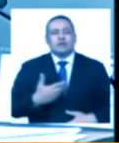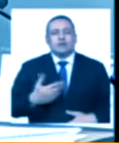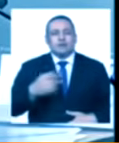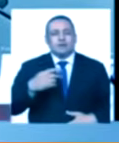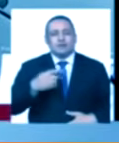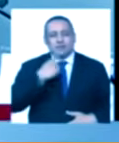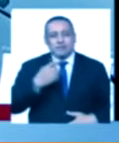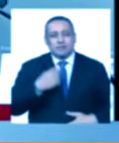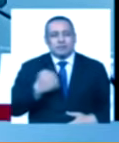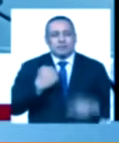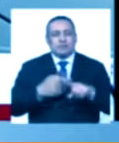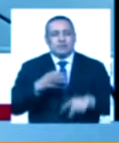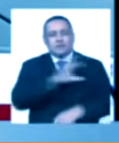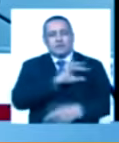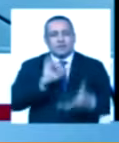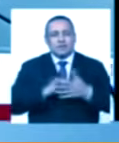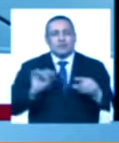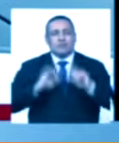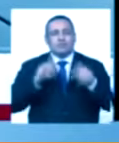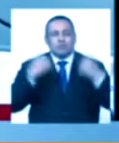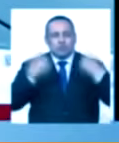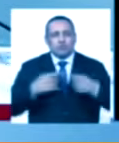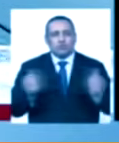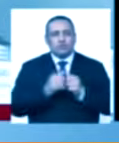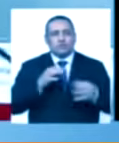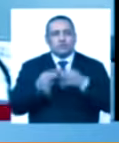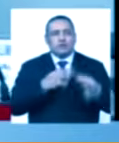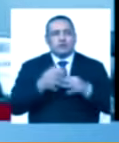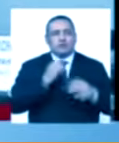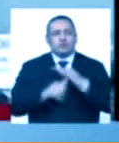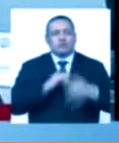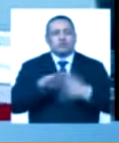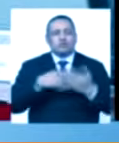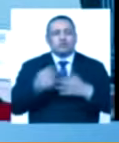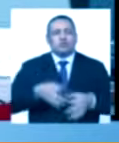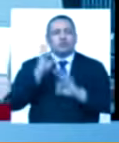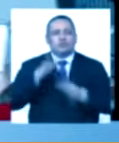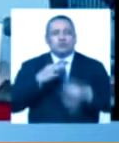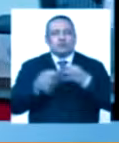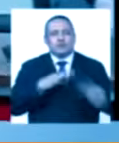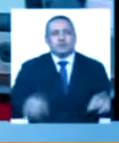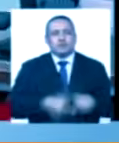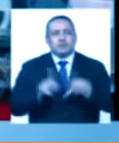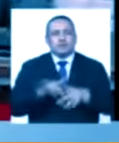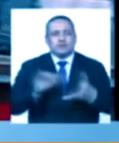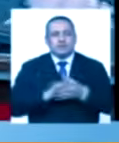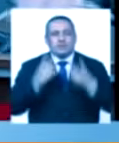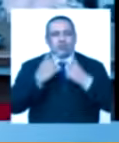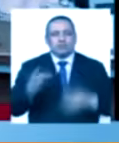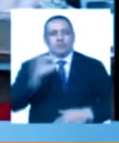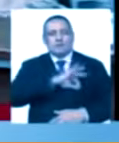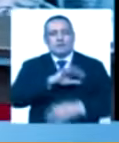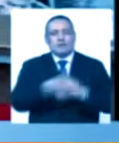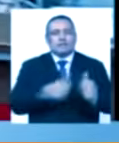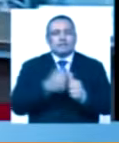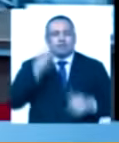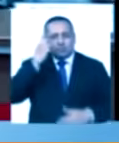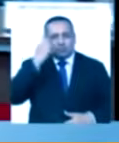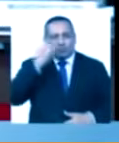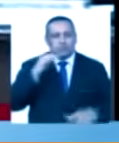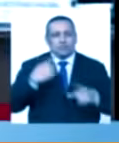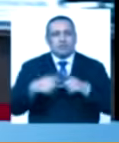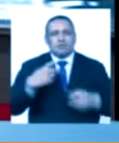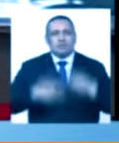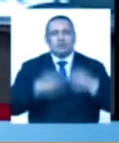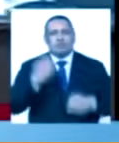para recalcar o precisar la pregunta, y de acuerdo a lo que usted ha manifestado dentro de su discurso, usted hace mención a una venganza política, a un